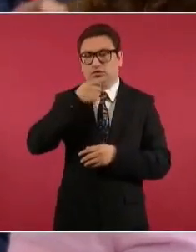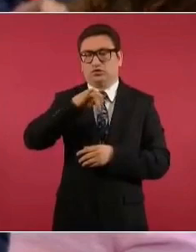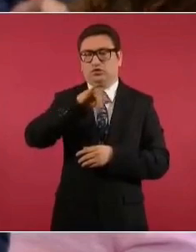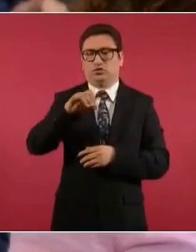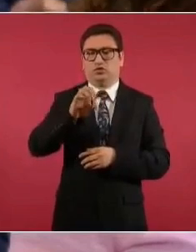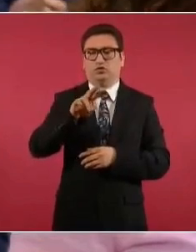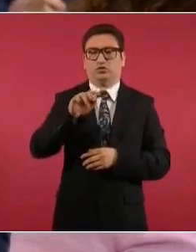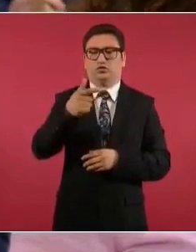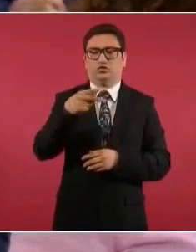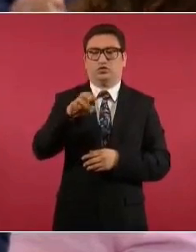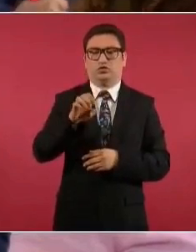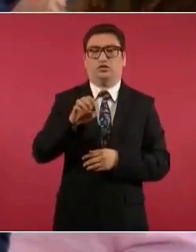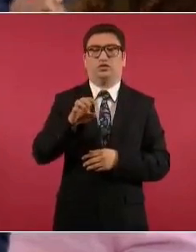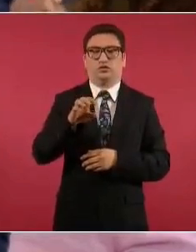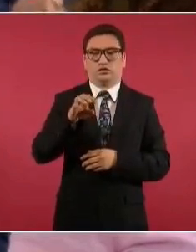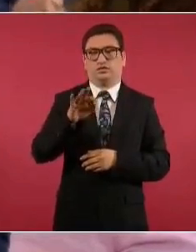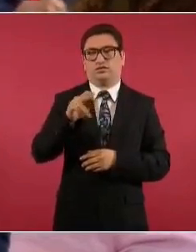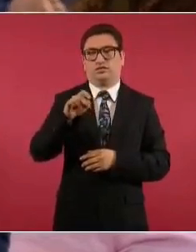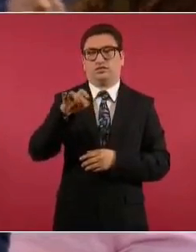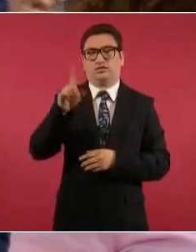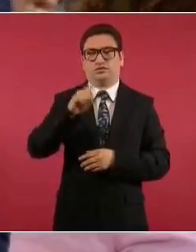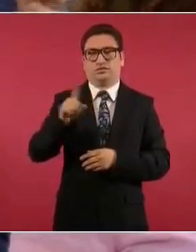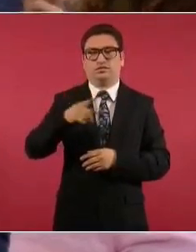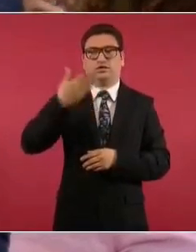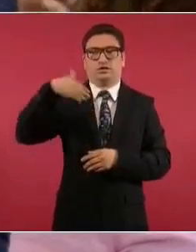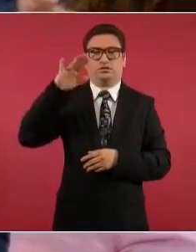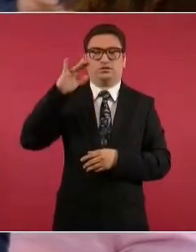Menéndez también se le permitió el acceso en